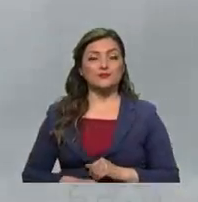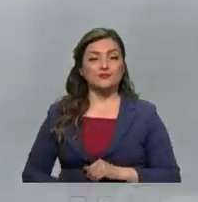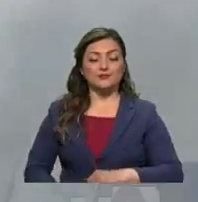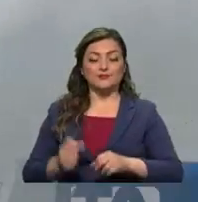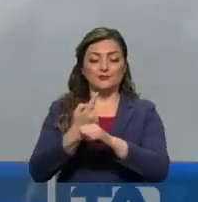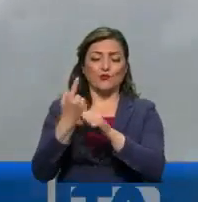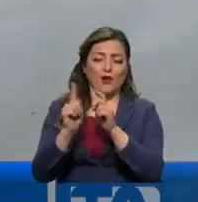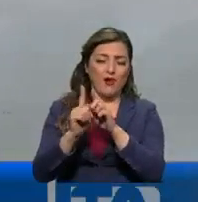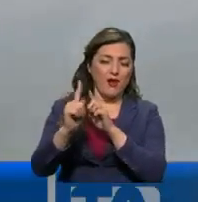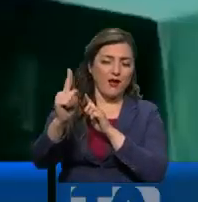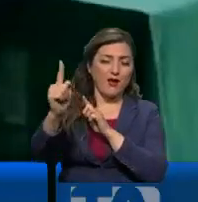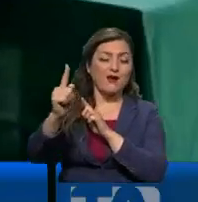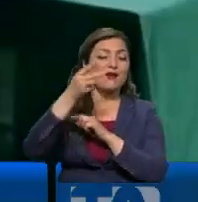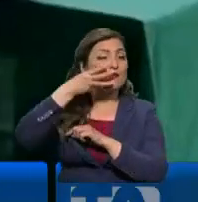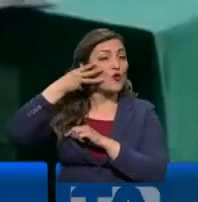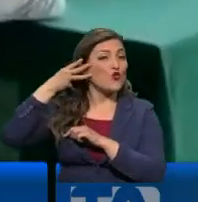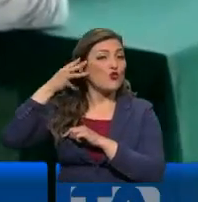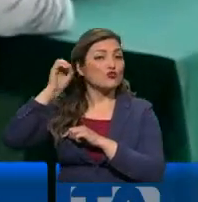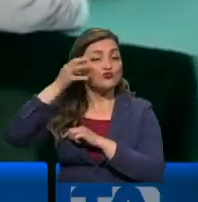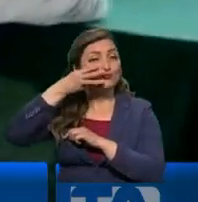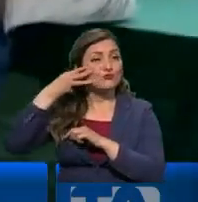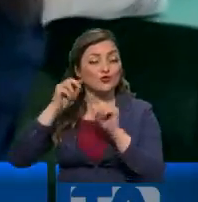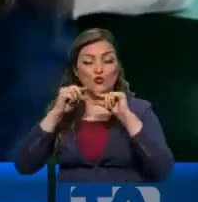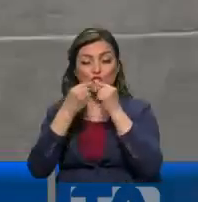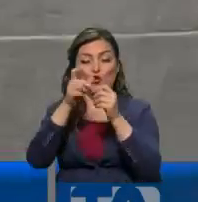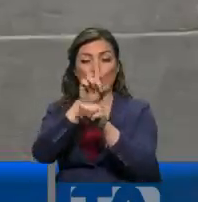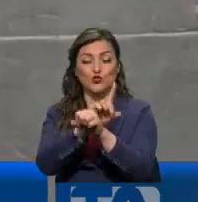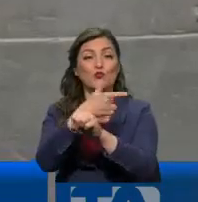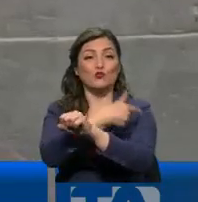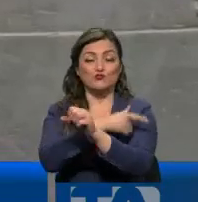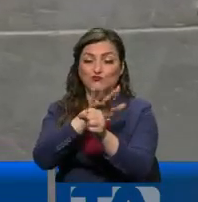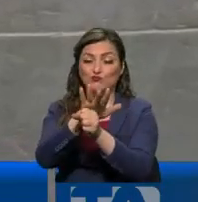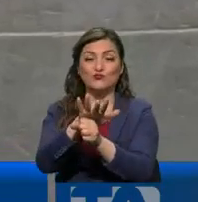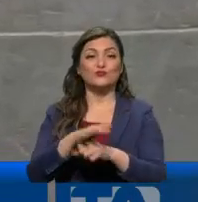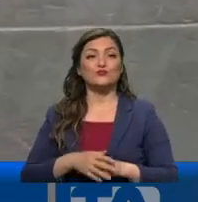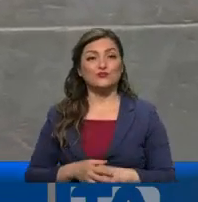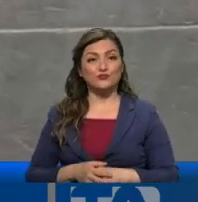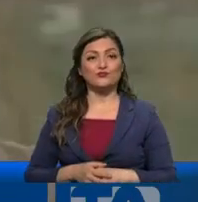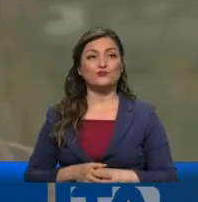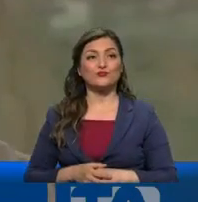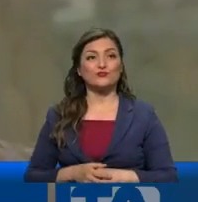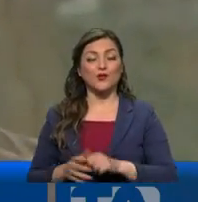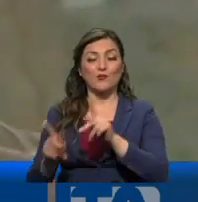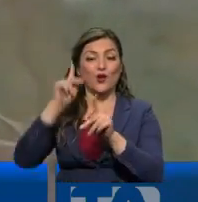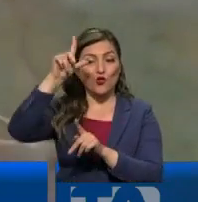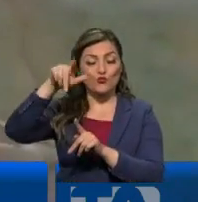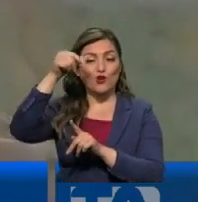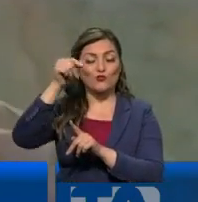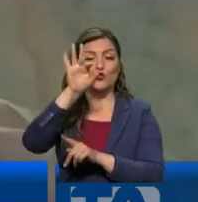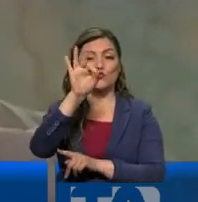más lejanos de la geografía orellanense llegan los grupos de brigadas médicas de vacunación contra el COVID-19 para cumplir con el plan